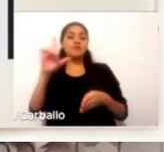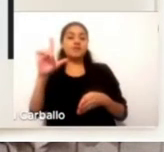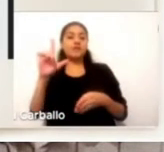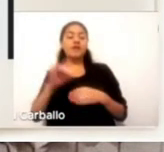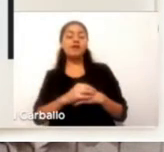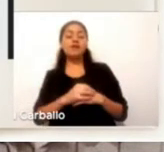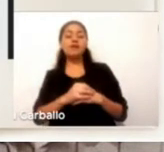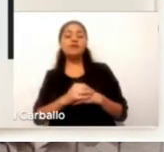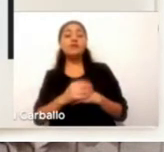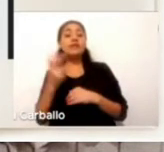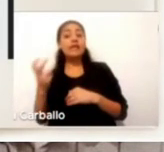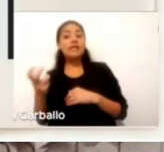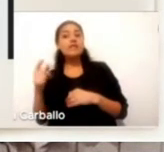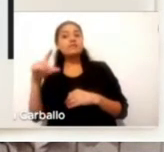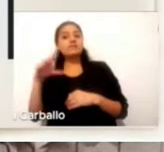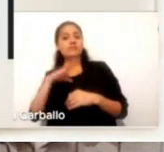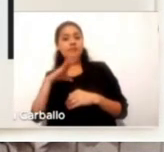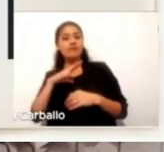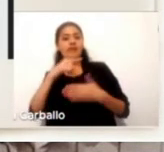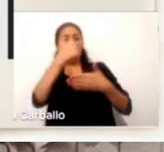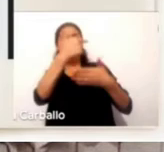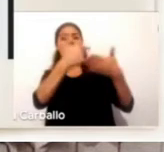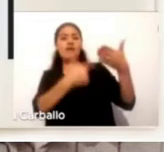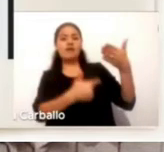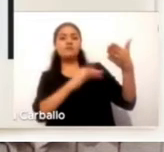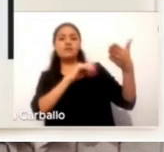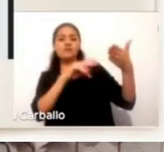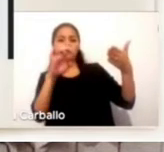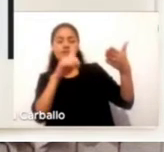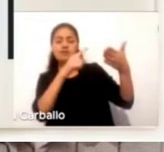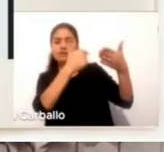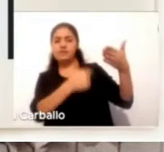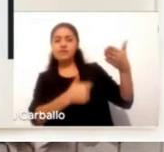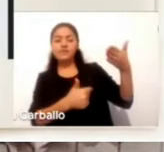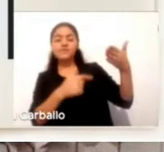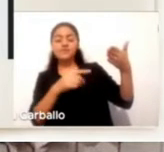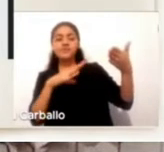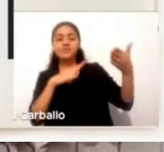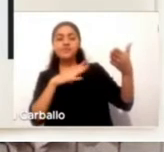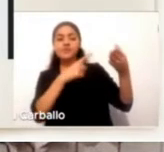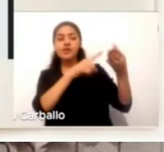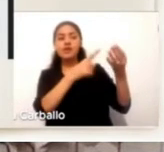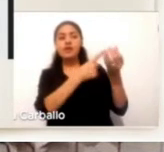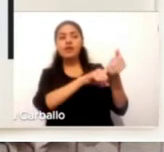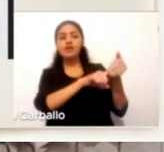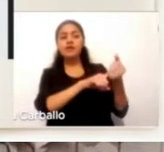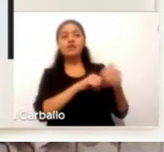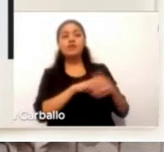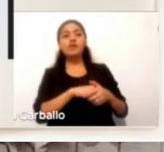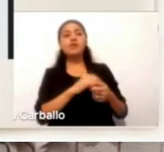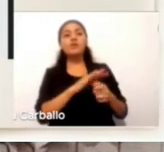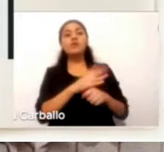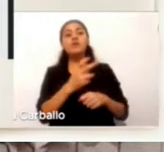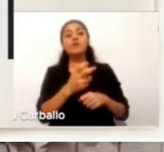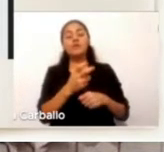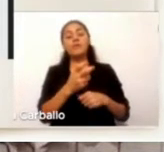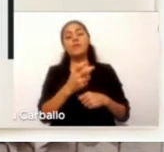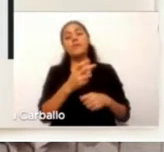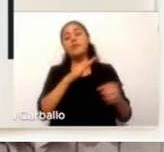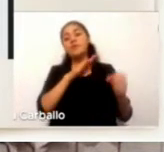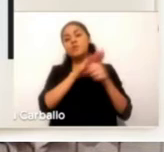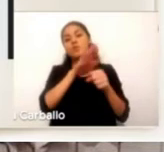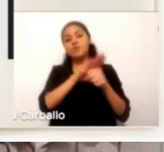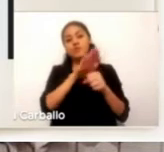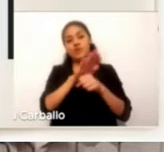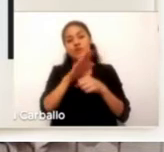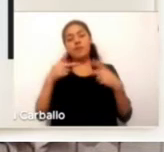sí pertenecen al listado nominal del Estado. En estos supuestos, a criterio de esta ponencia, basta con que la persona que actúe